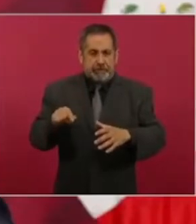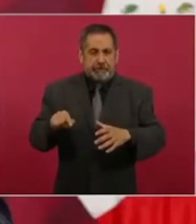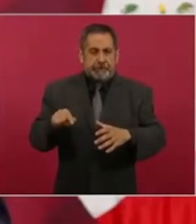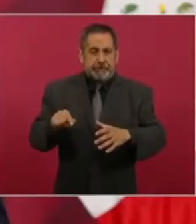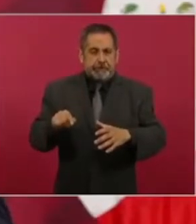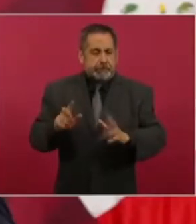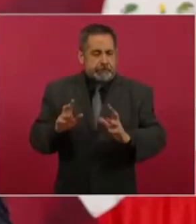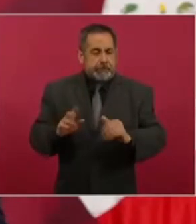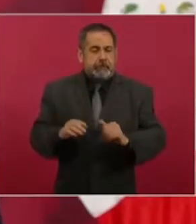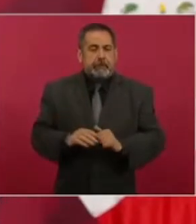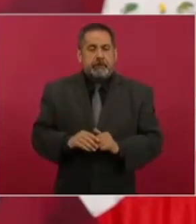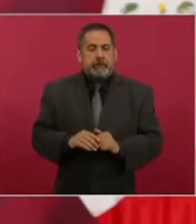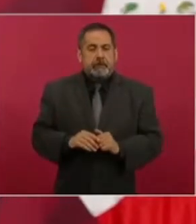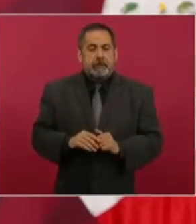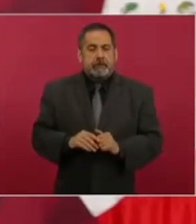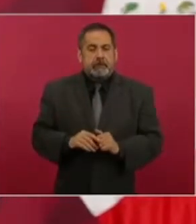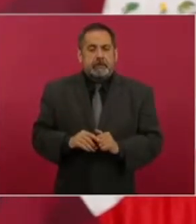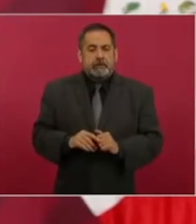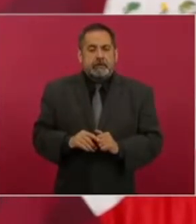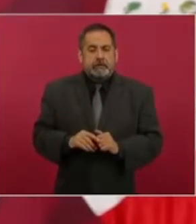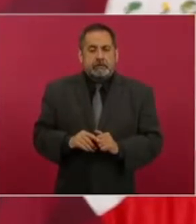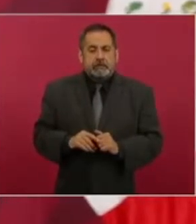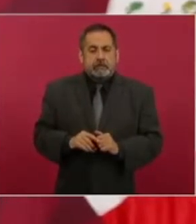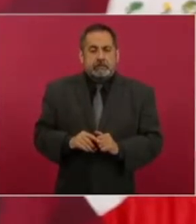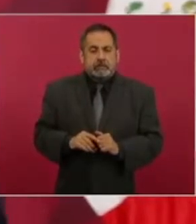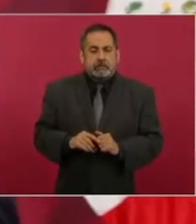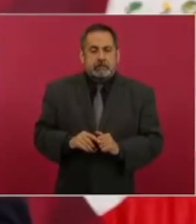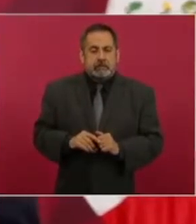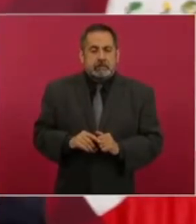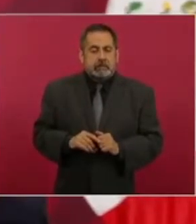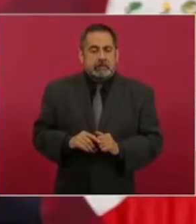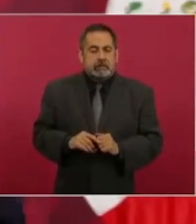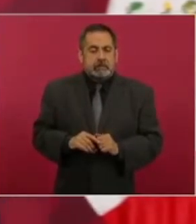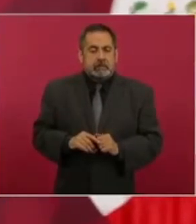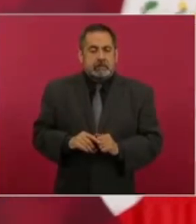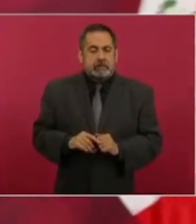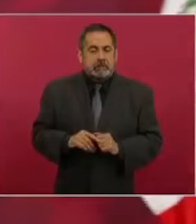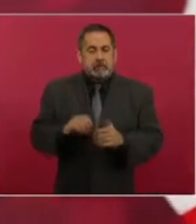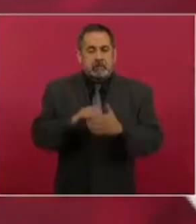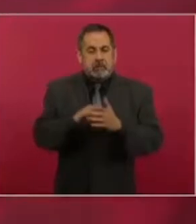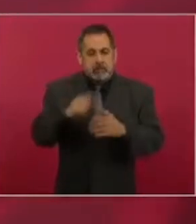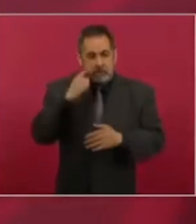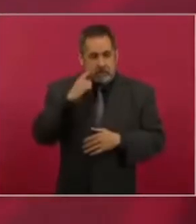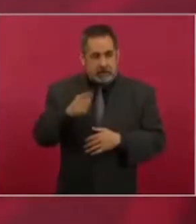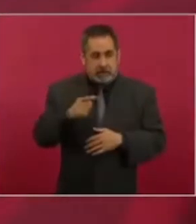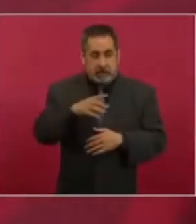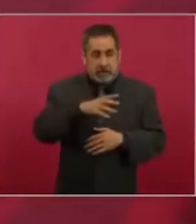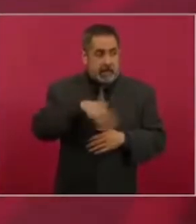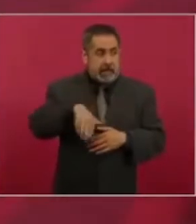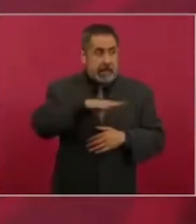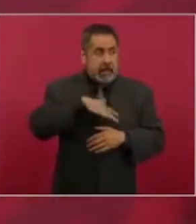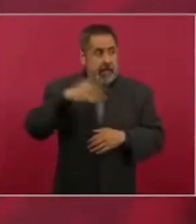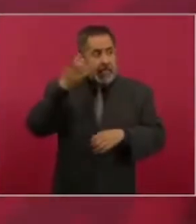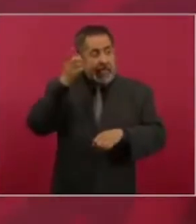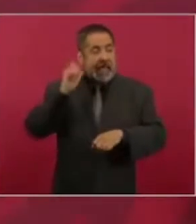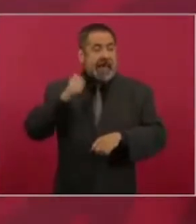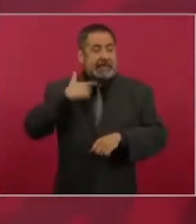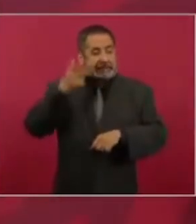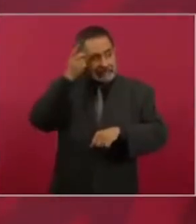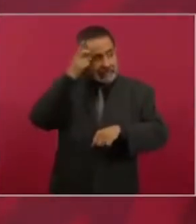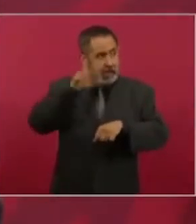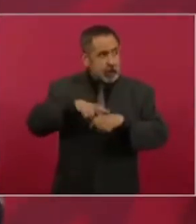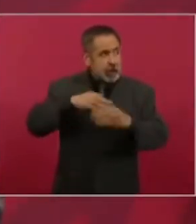se dieron hechos como el que todos los directores de Pemex, casi